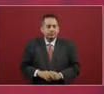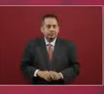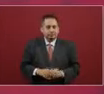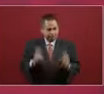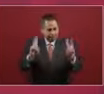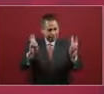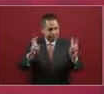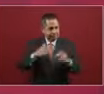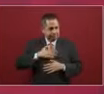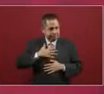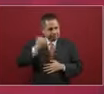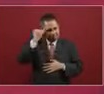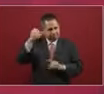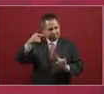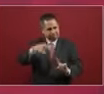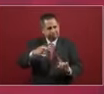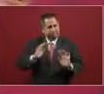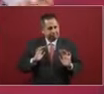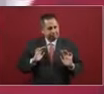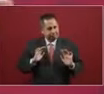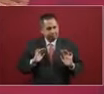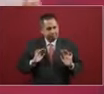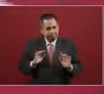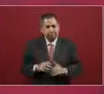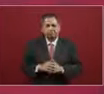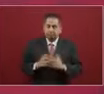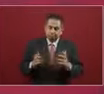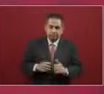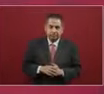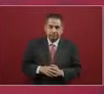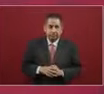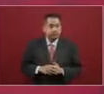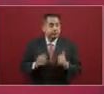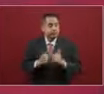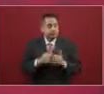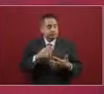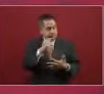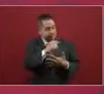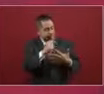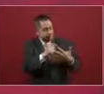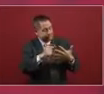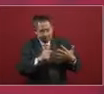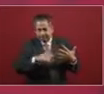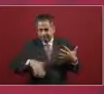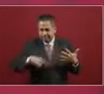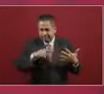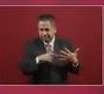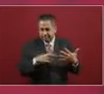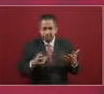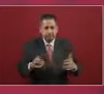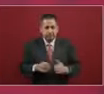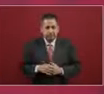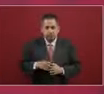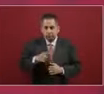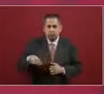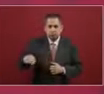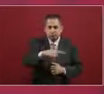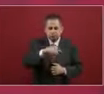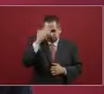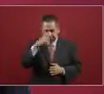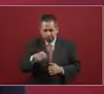Ese es mi punto de vista. Y ya con todos esos elementos ustedes